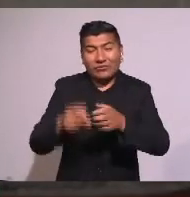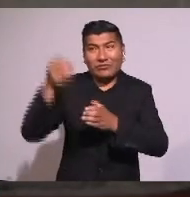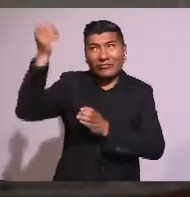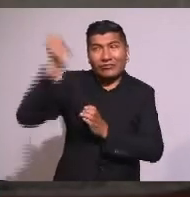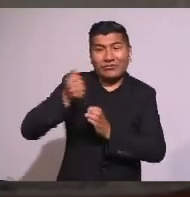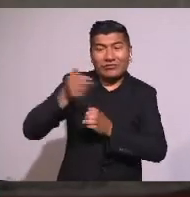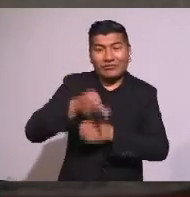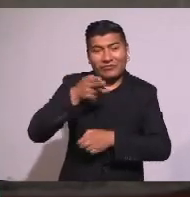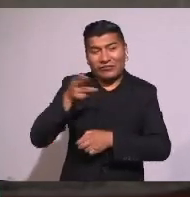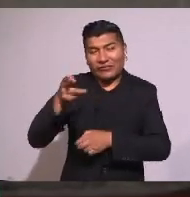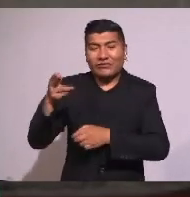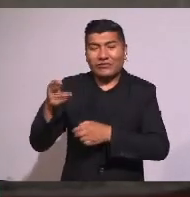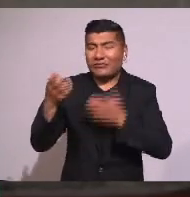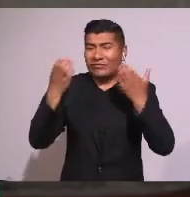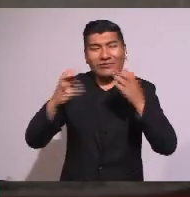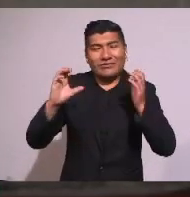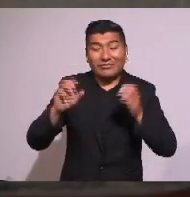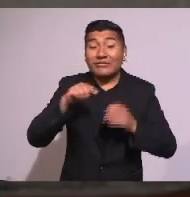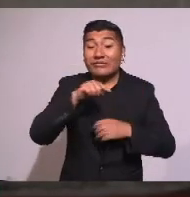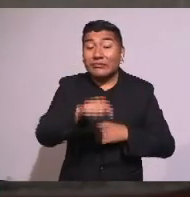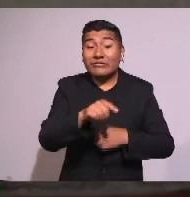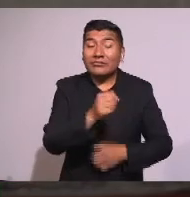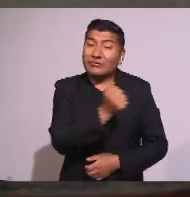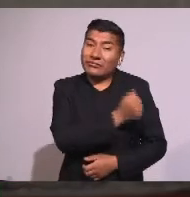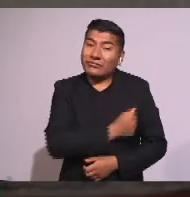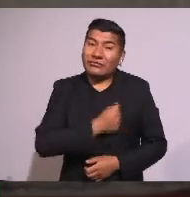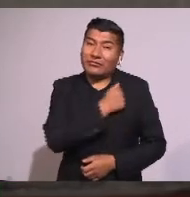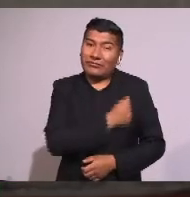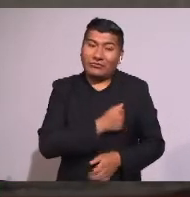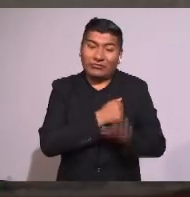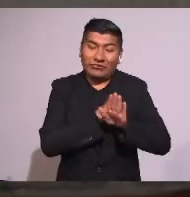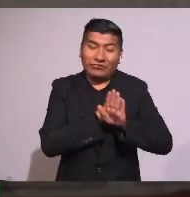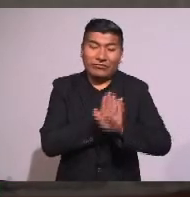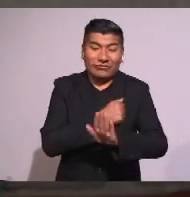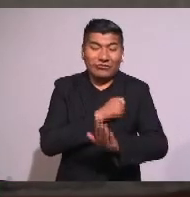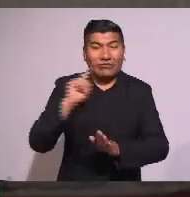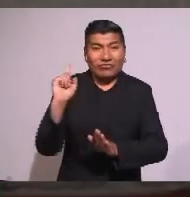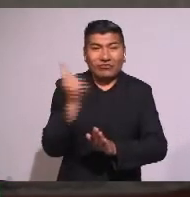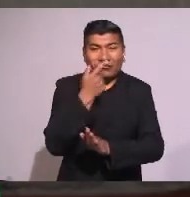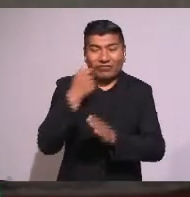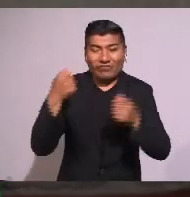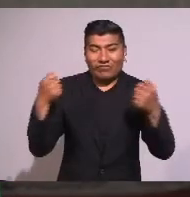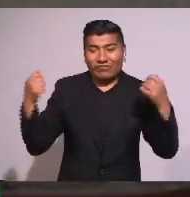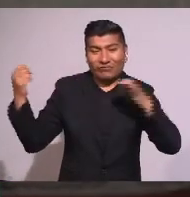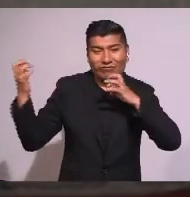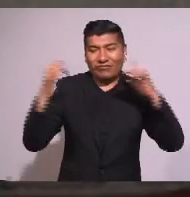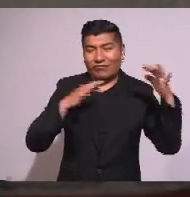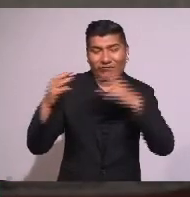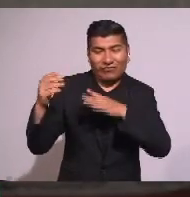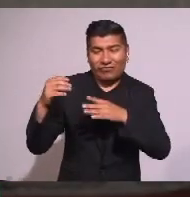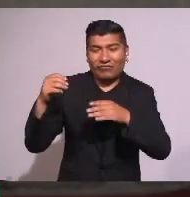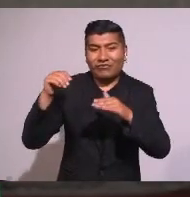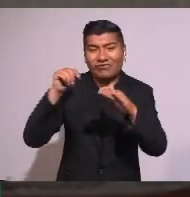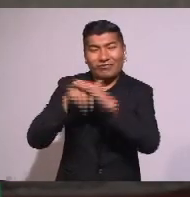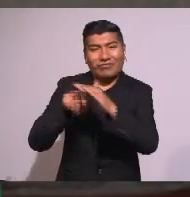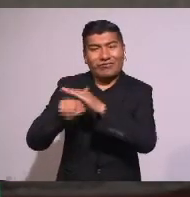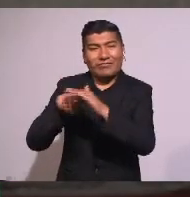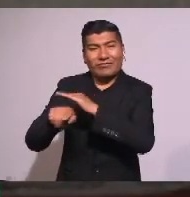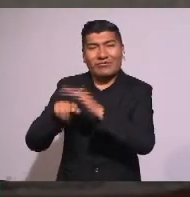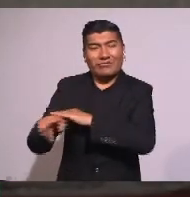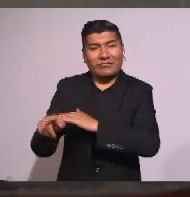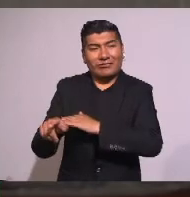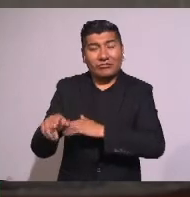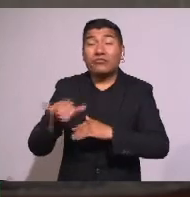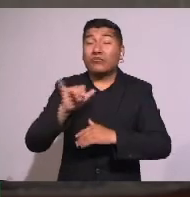o fusiles, porque esas actitudes solo llevan al enfrentamiento y a la muerte. Y